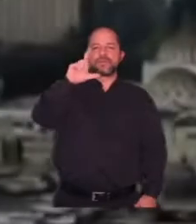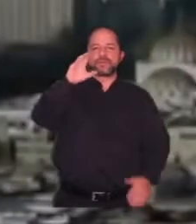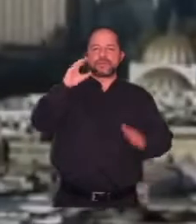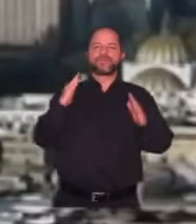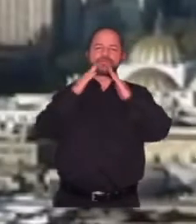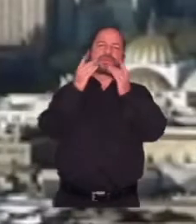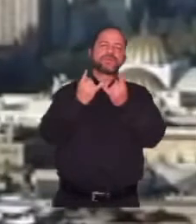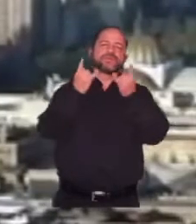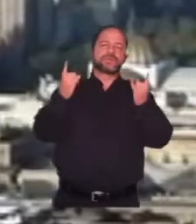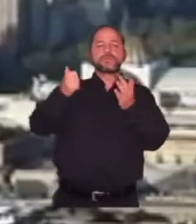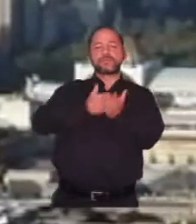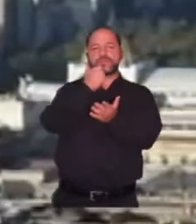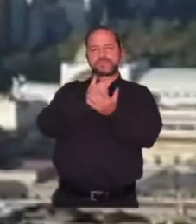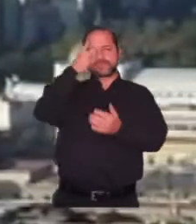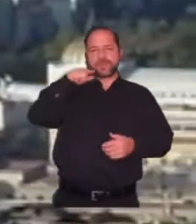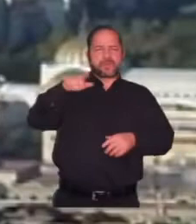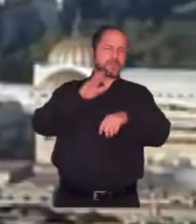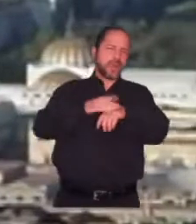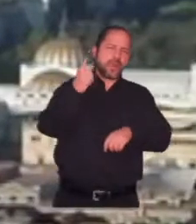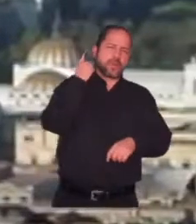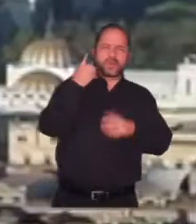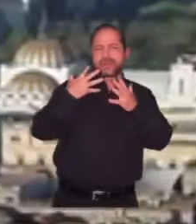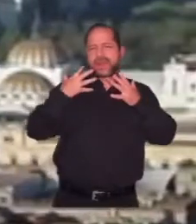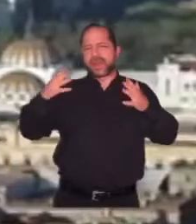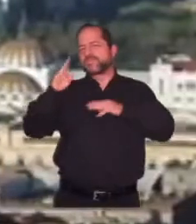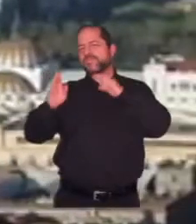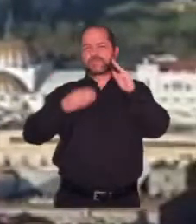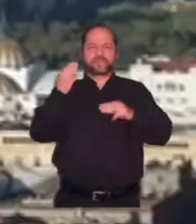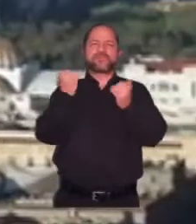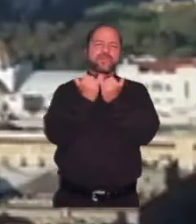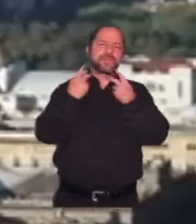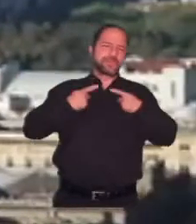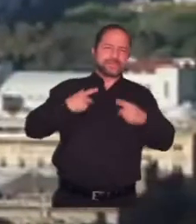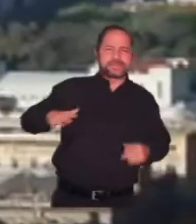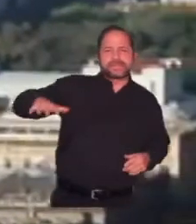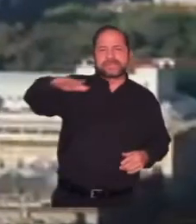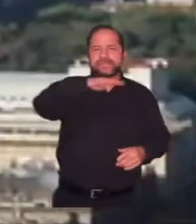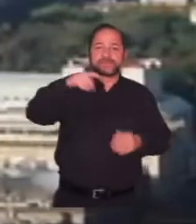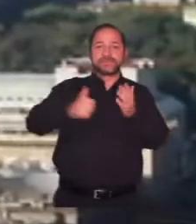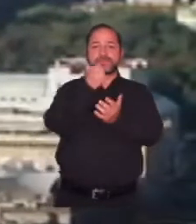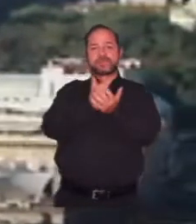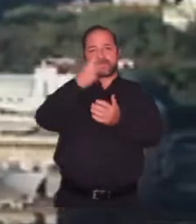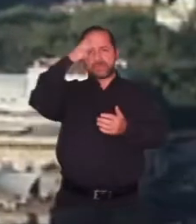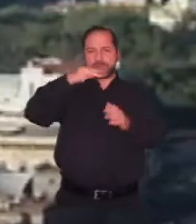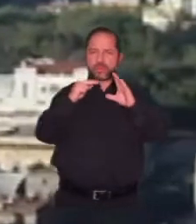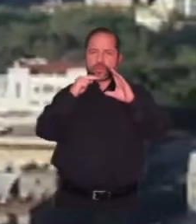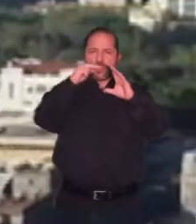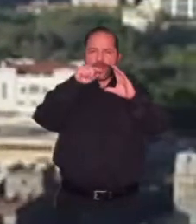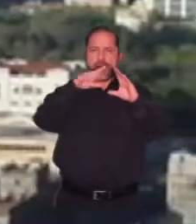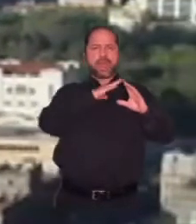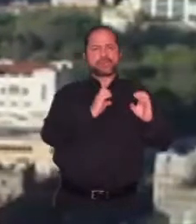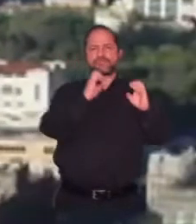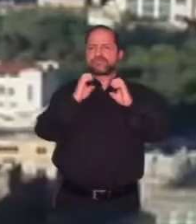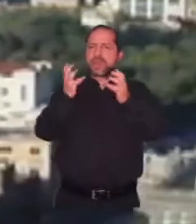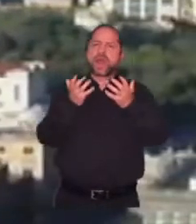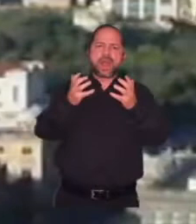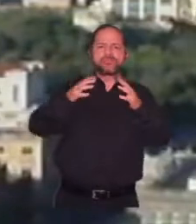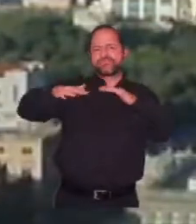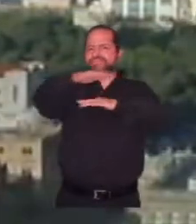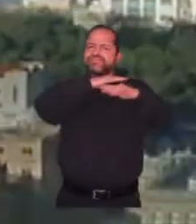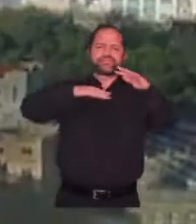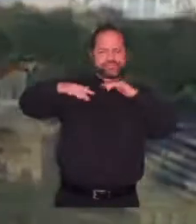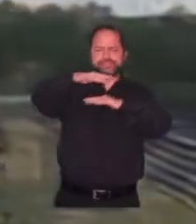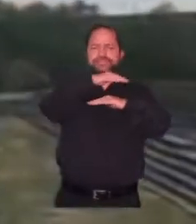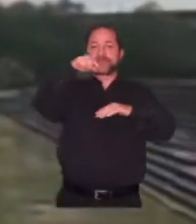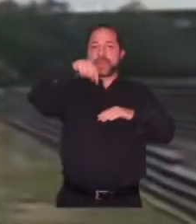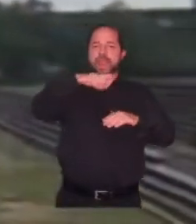la ciudad de mexico una de las capitales más grandes y densamente pobladas del mundo hacia el norte de la urbe